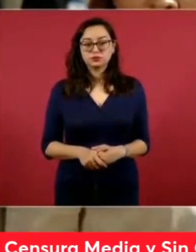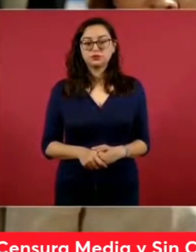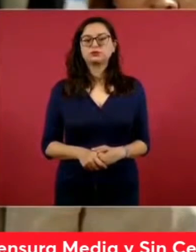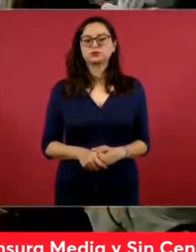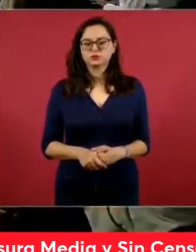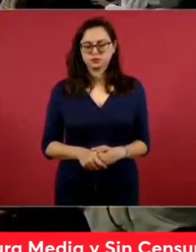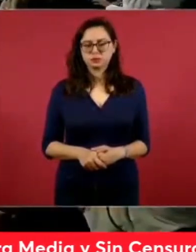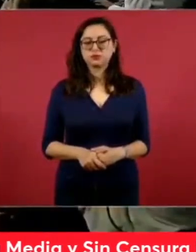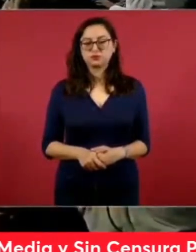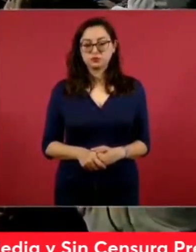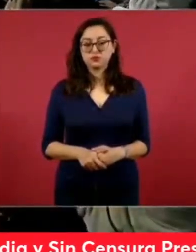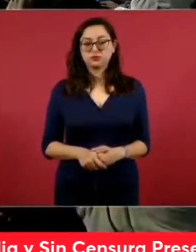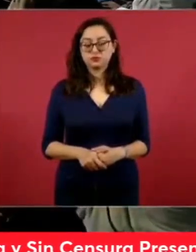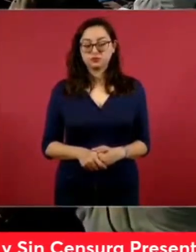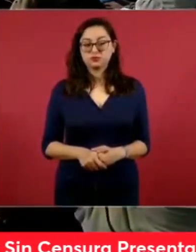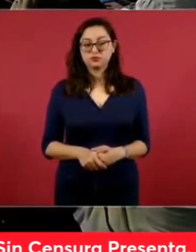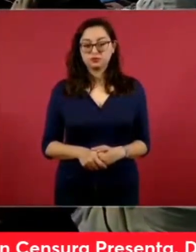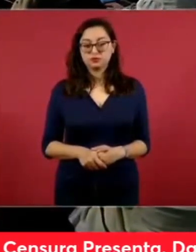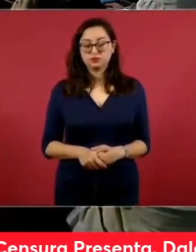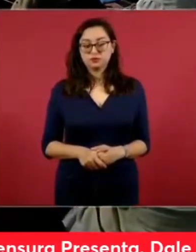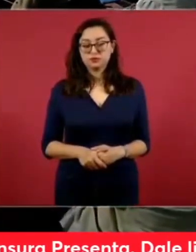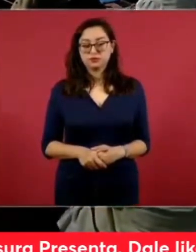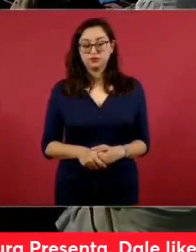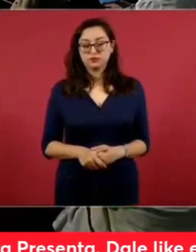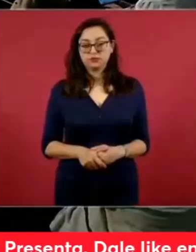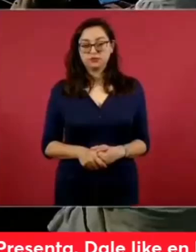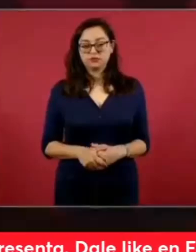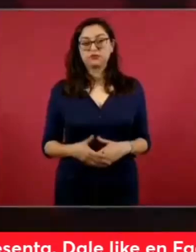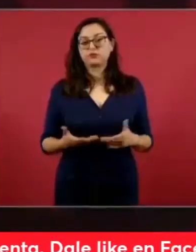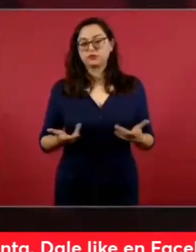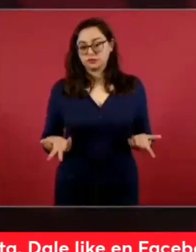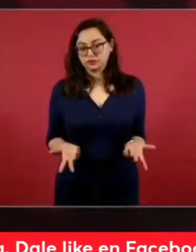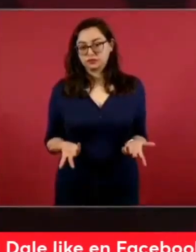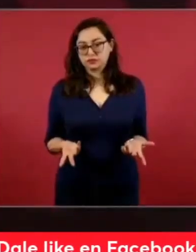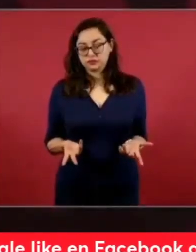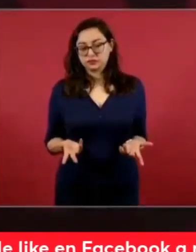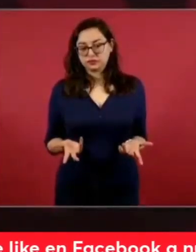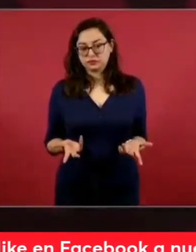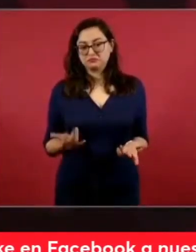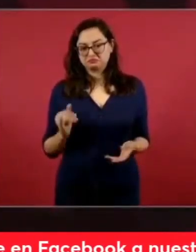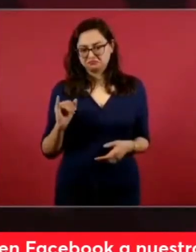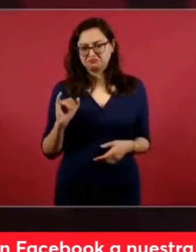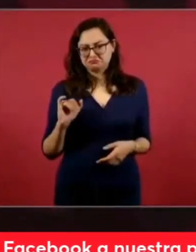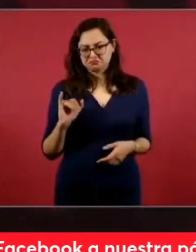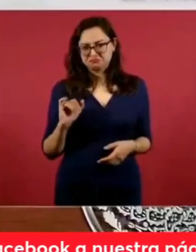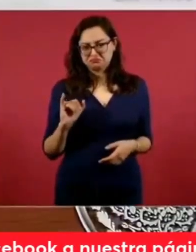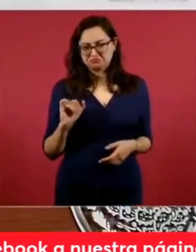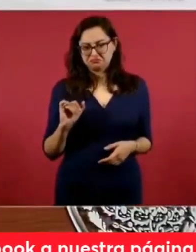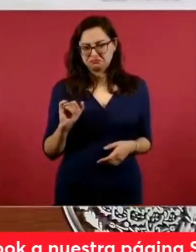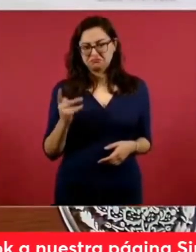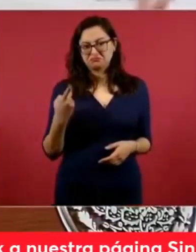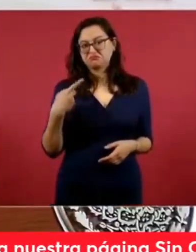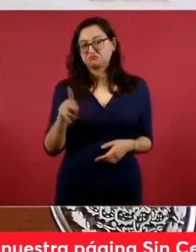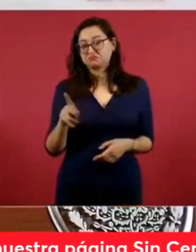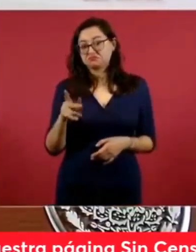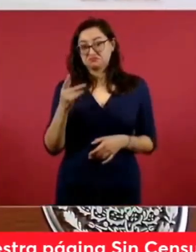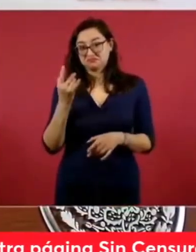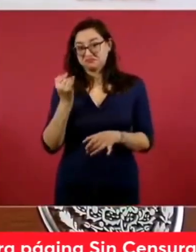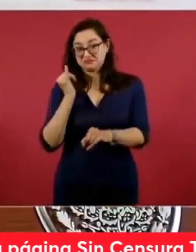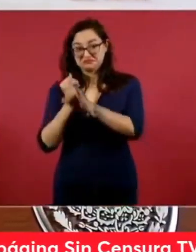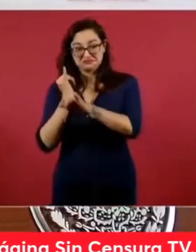Porque allá ahorita están súper agresivos. Sí, es que es parte también, pues,